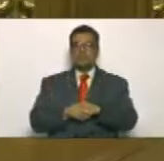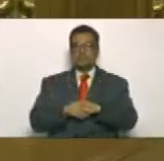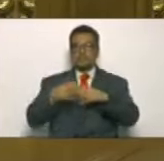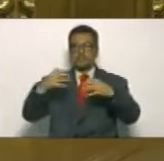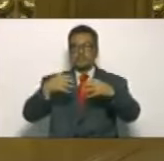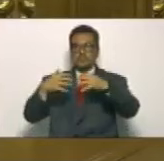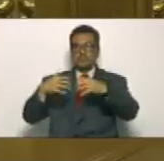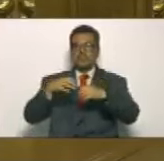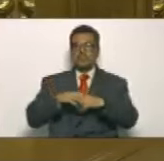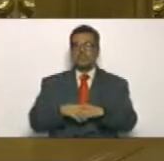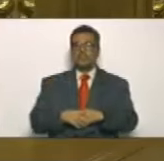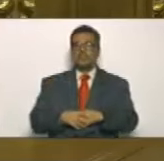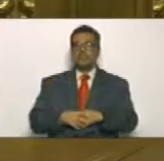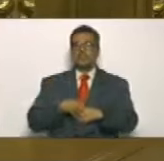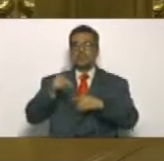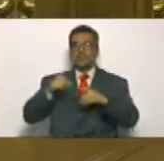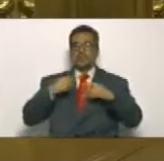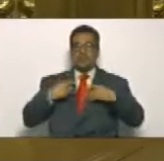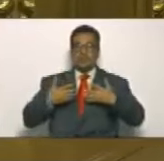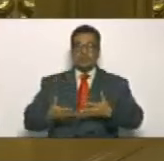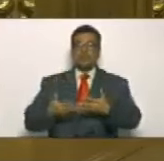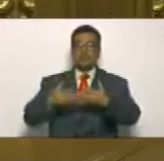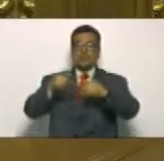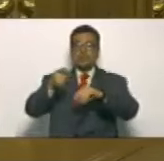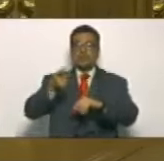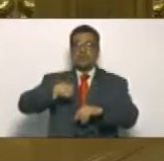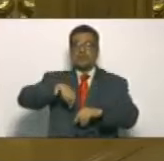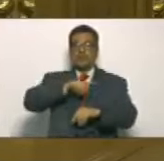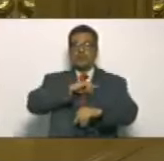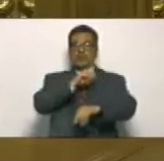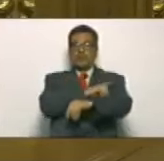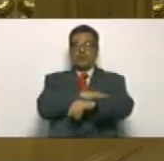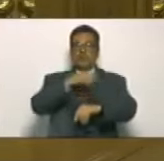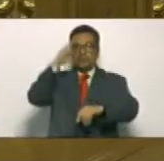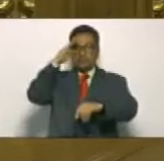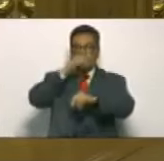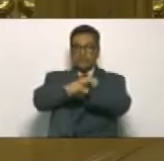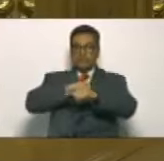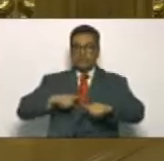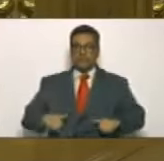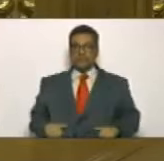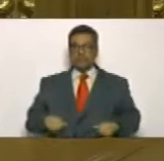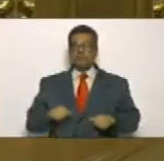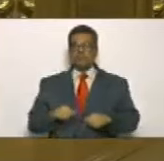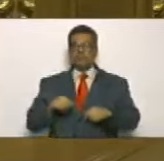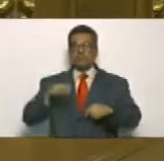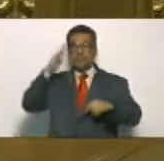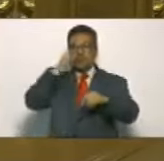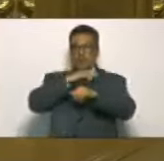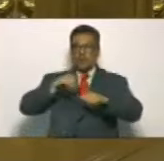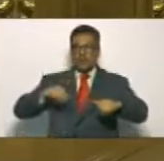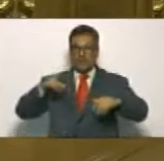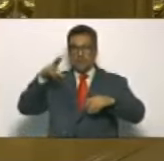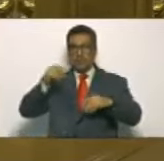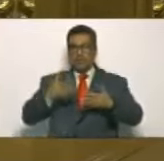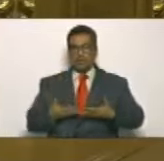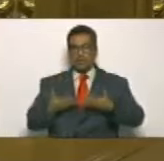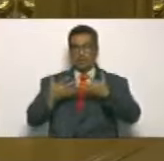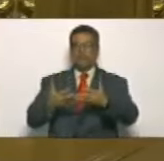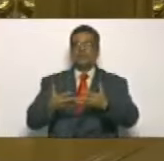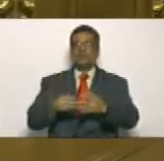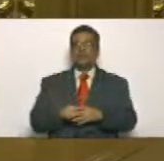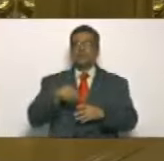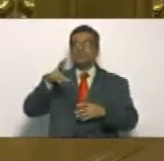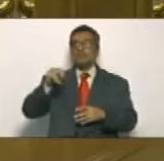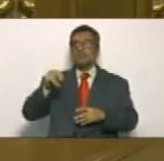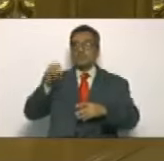combatividad. El espíritu zamorano en nuestra Fuerza Armada los militares que no se entregan, los militares